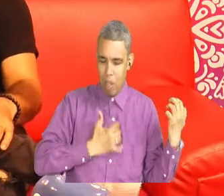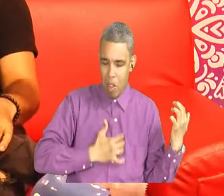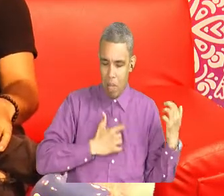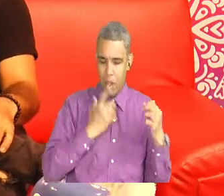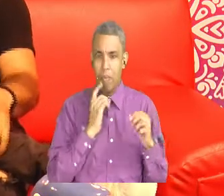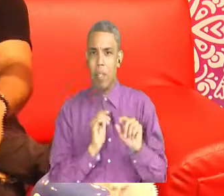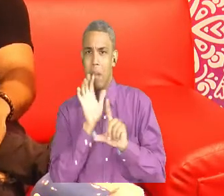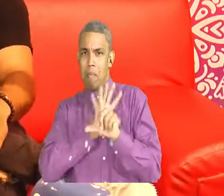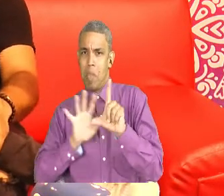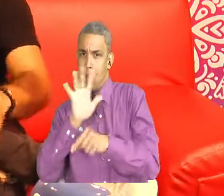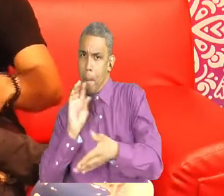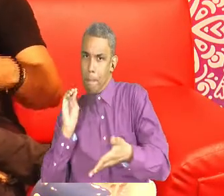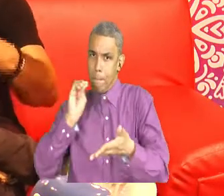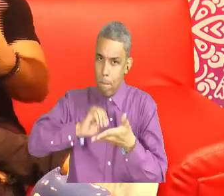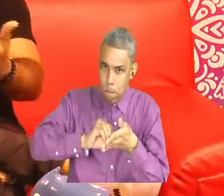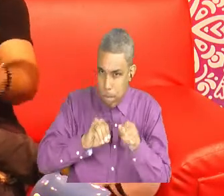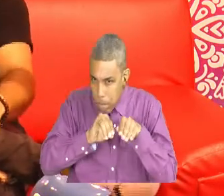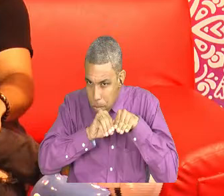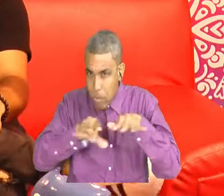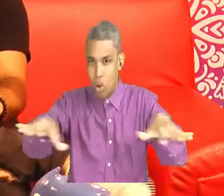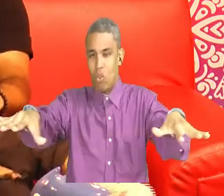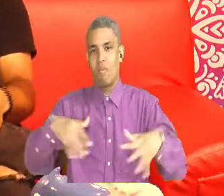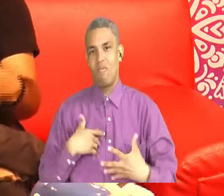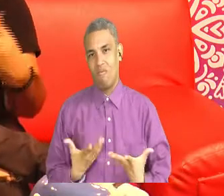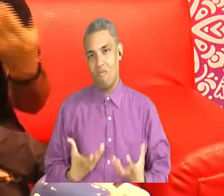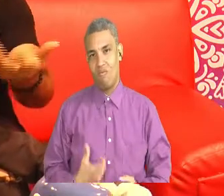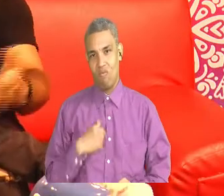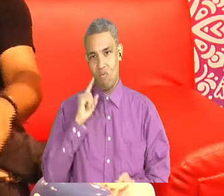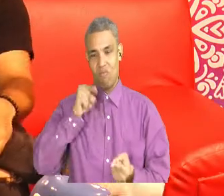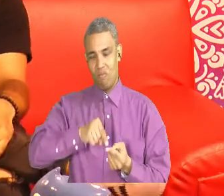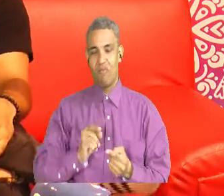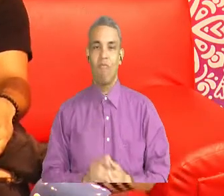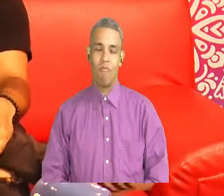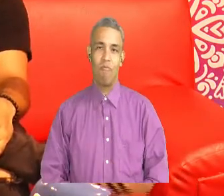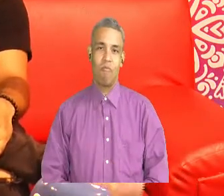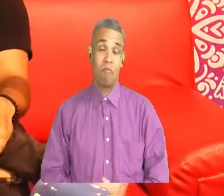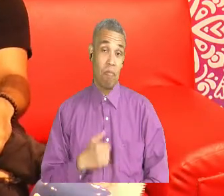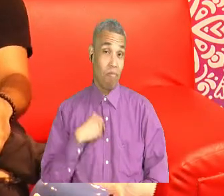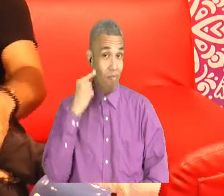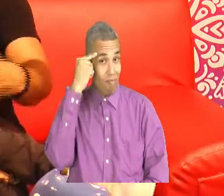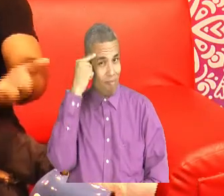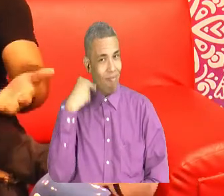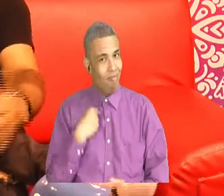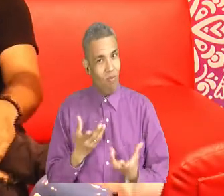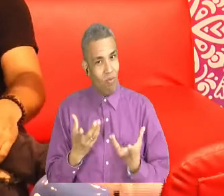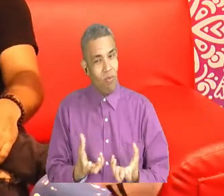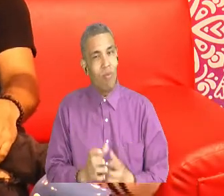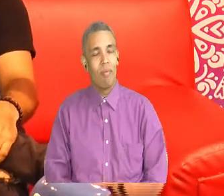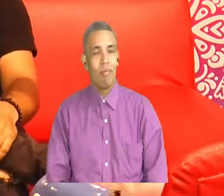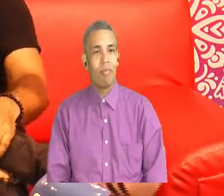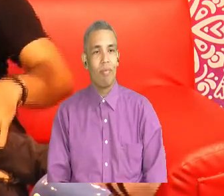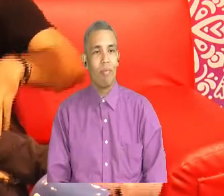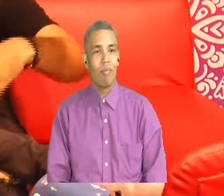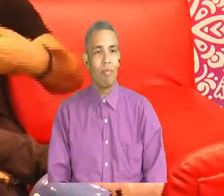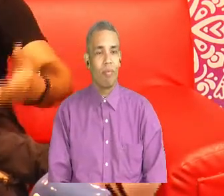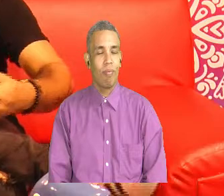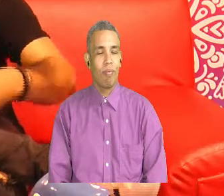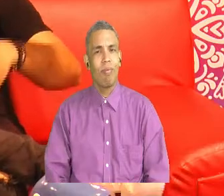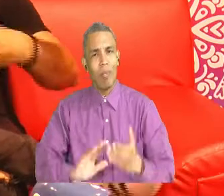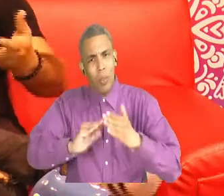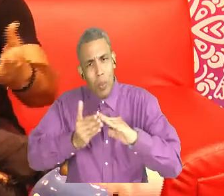García está llevando a cabo para pues llevarle a ellos todas estas canciones bonitas y todo es para ellos con mucho cariño, con